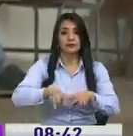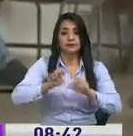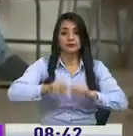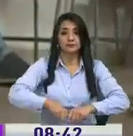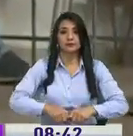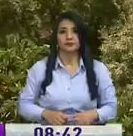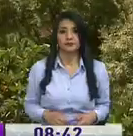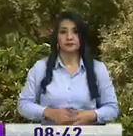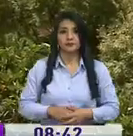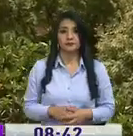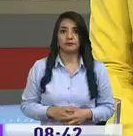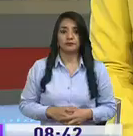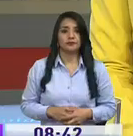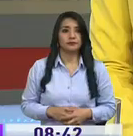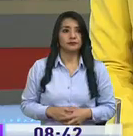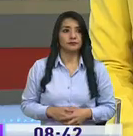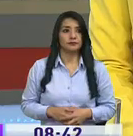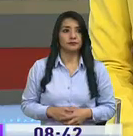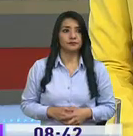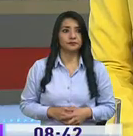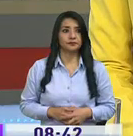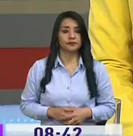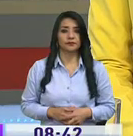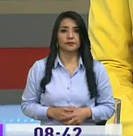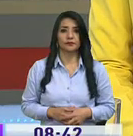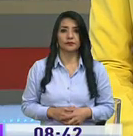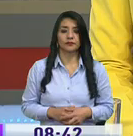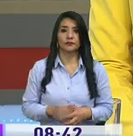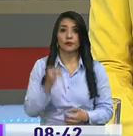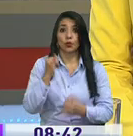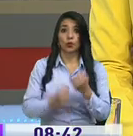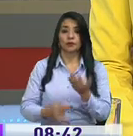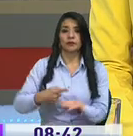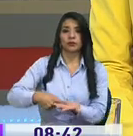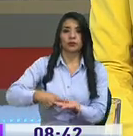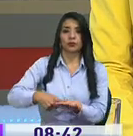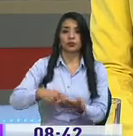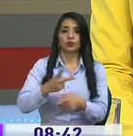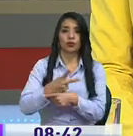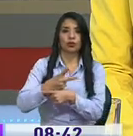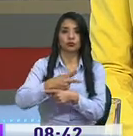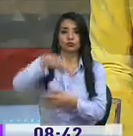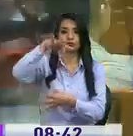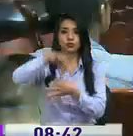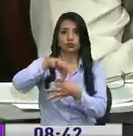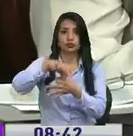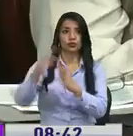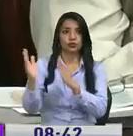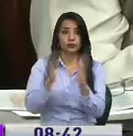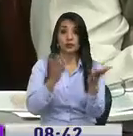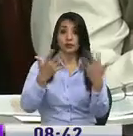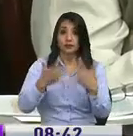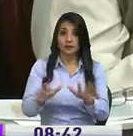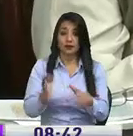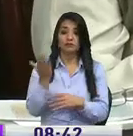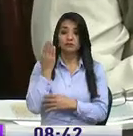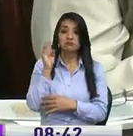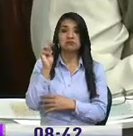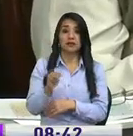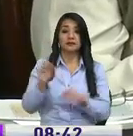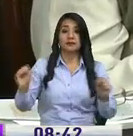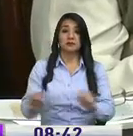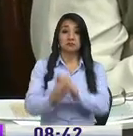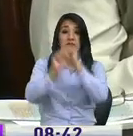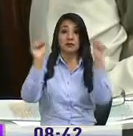Héctor Romero. Y en la última sesión realizada por el Consejo Nacional Electoral Transitorio la madrugada de este martes, el